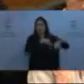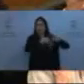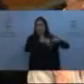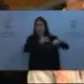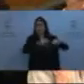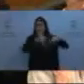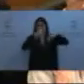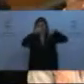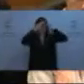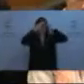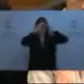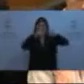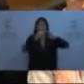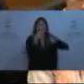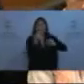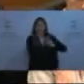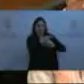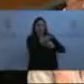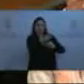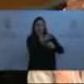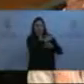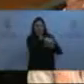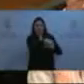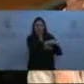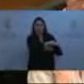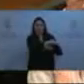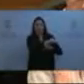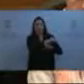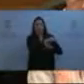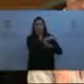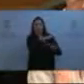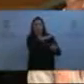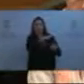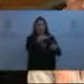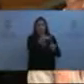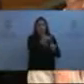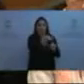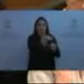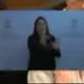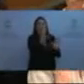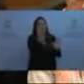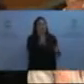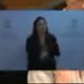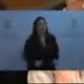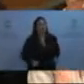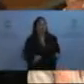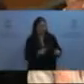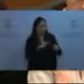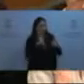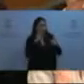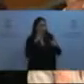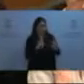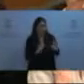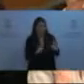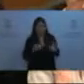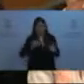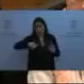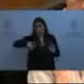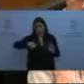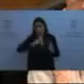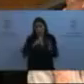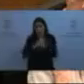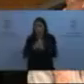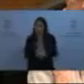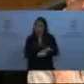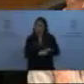como fuera de Luca, el tener que respetar la capilla y su entorno lleva un coste. Yo no lo sé ahora mismo, pero seguro lleva un coste de muchos euros que pagamos los asturianos, no lo